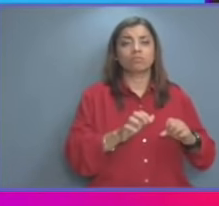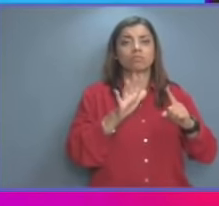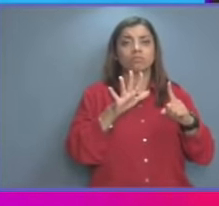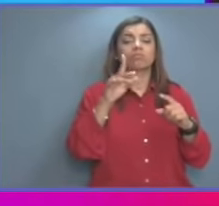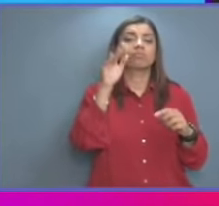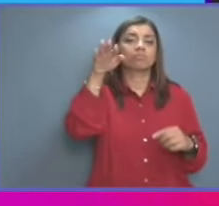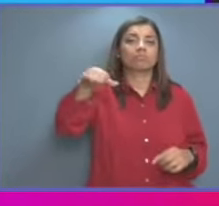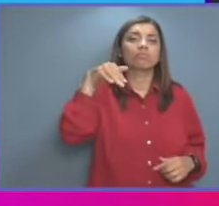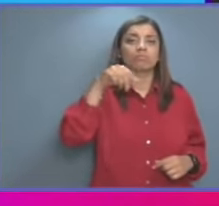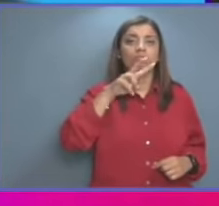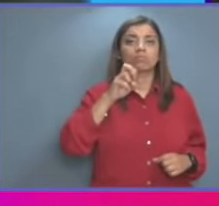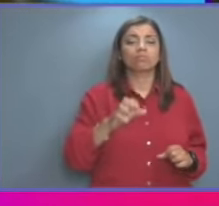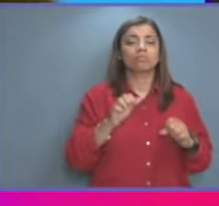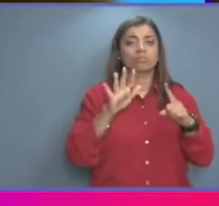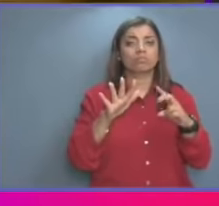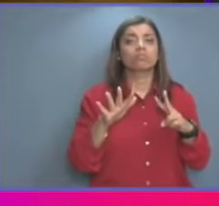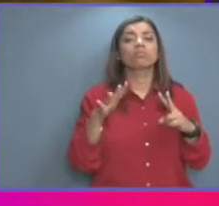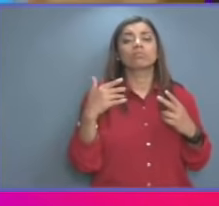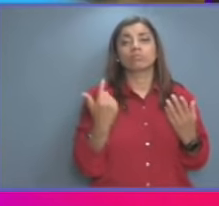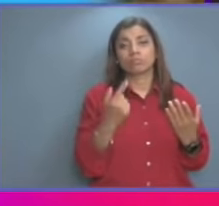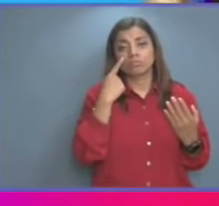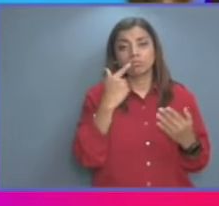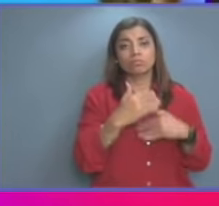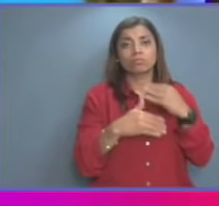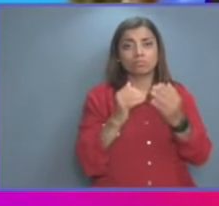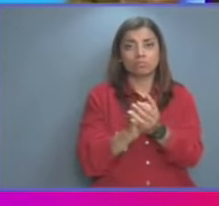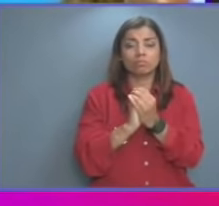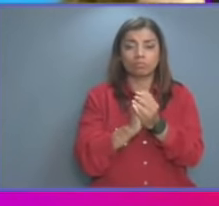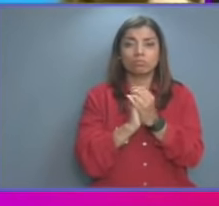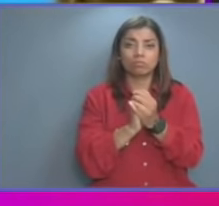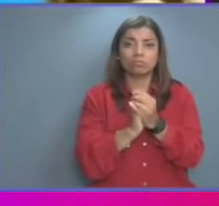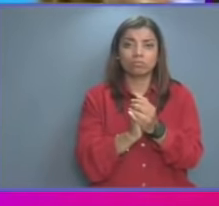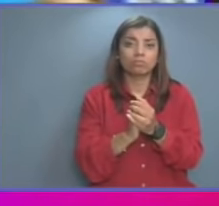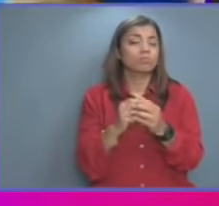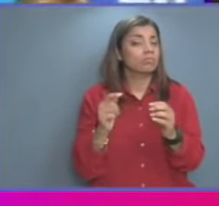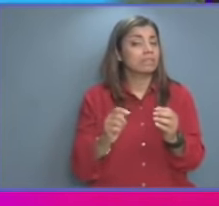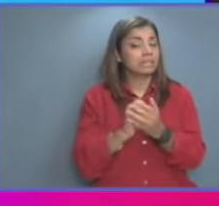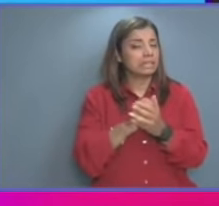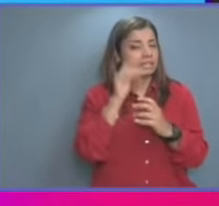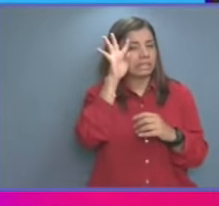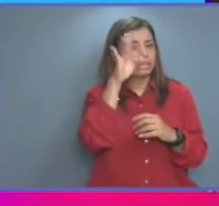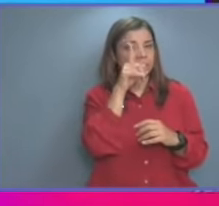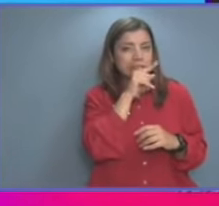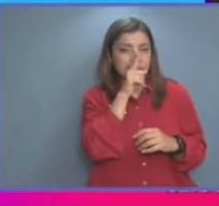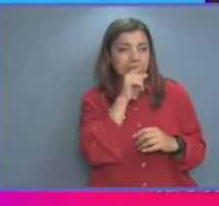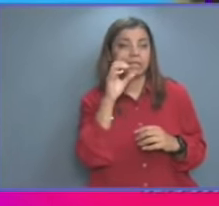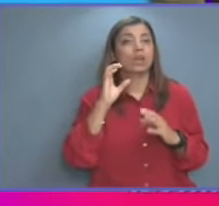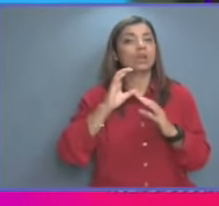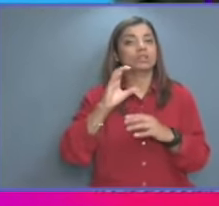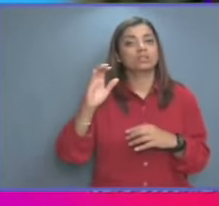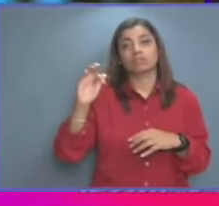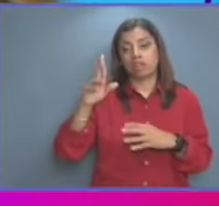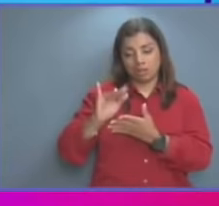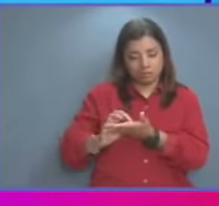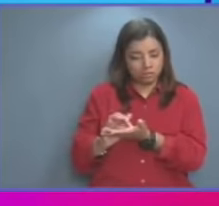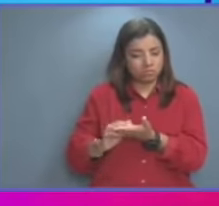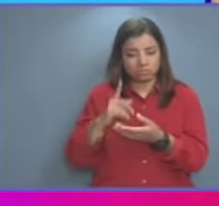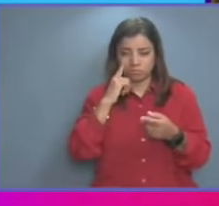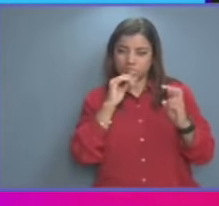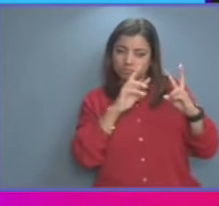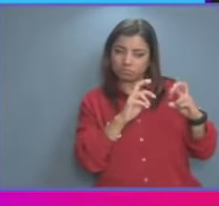marzo del 2017 se descubrió que decenas de sorteos habían sido amañados según la corte de cuentas de la república